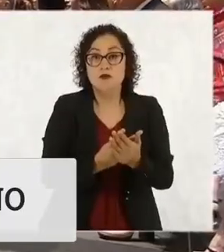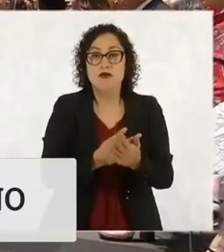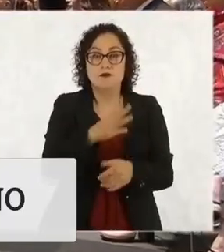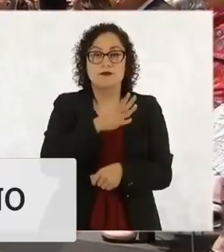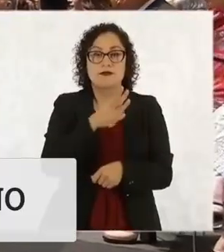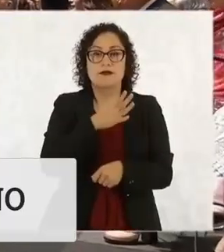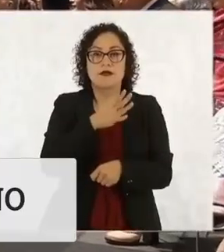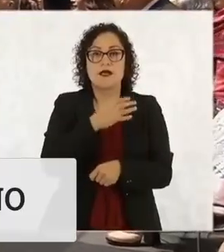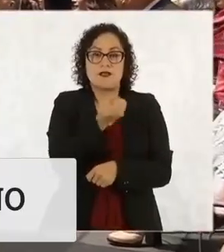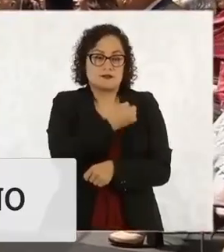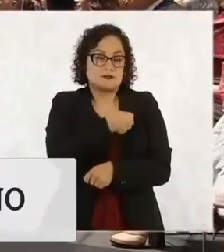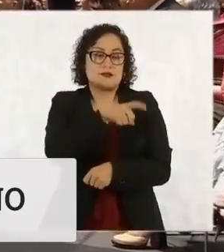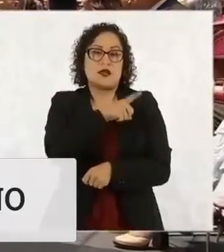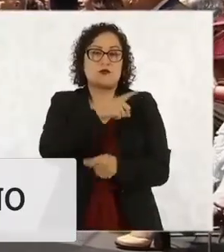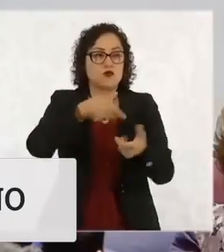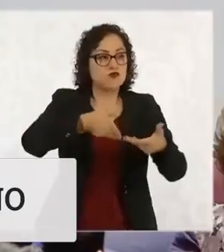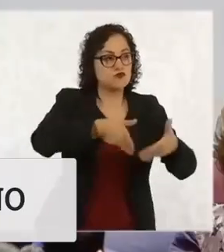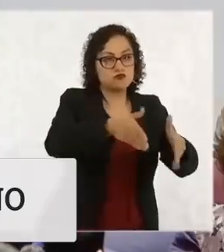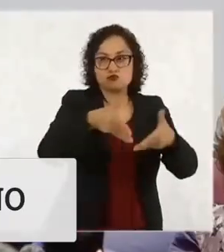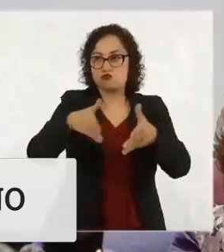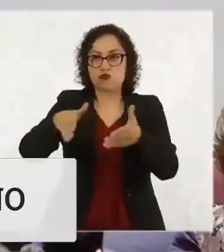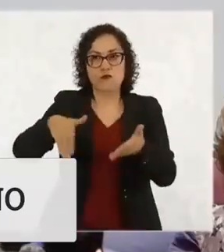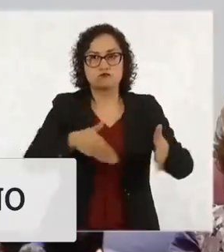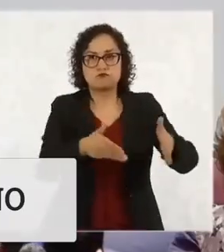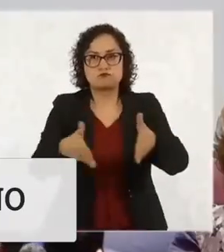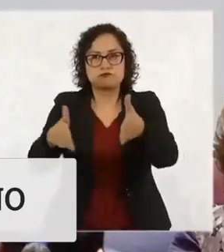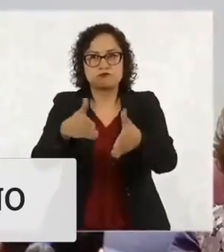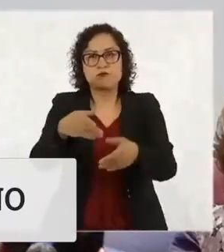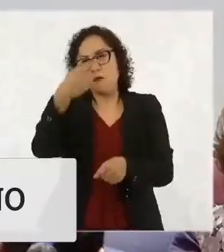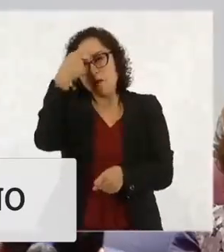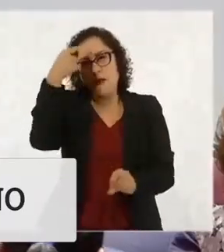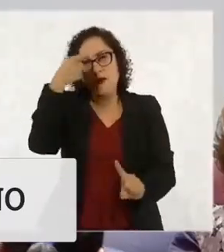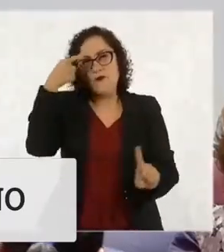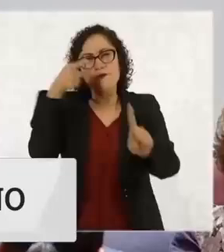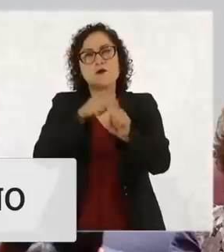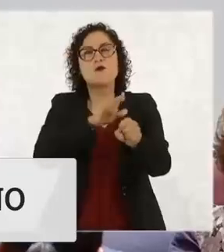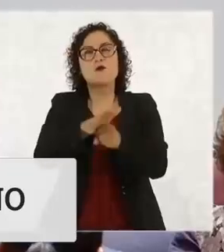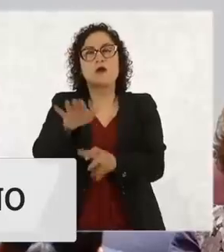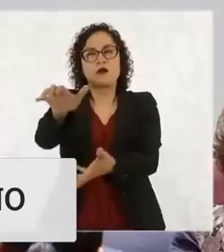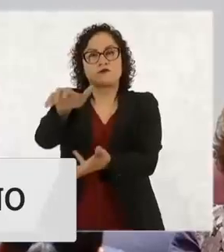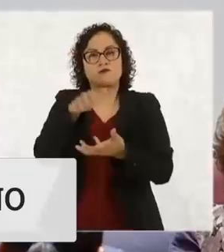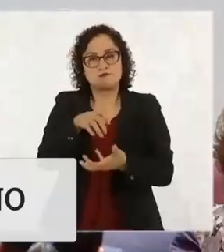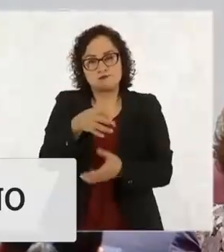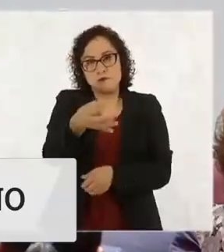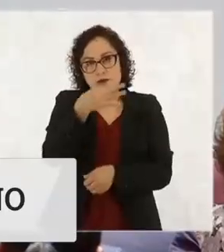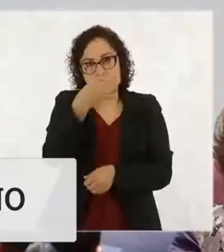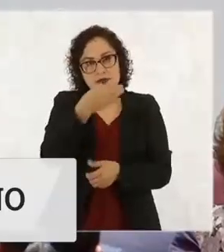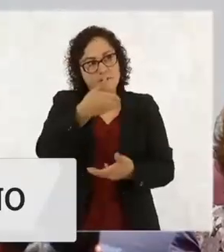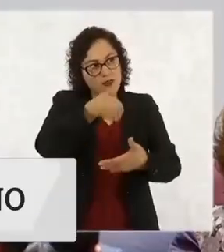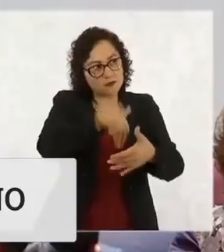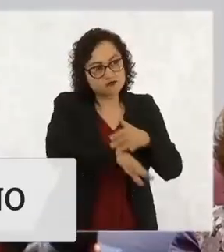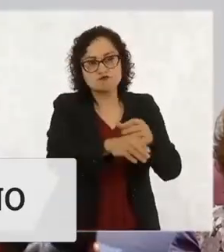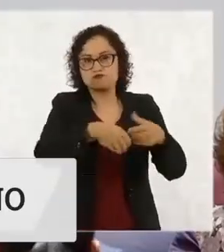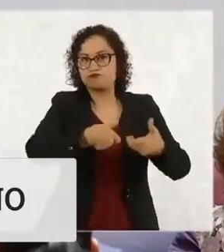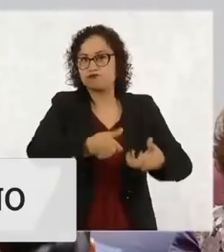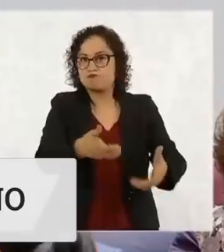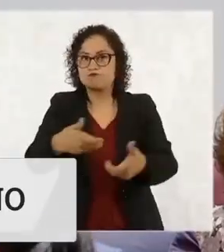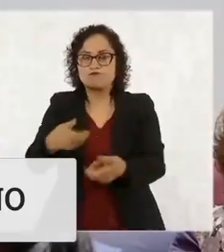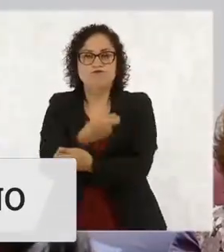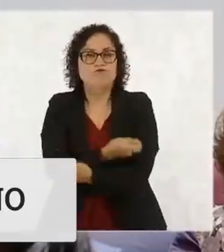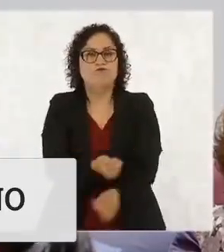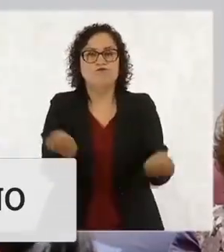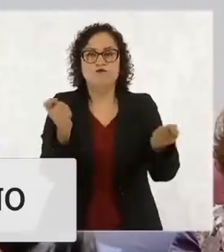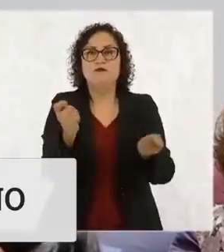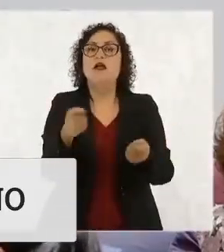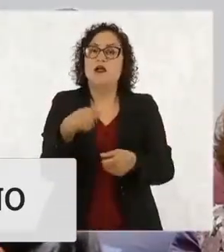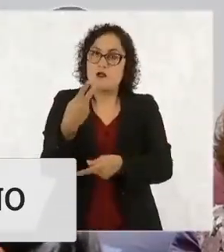la Salud para la distribución de medicamentos en el nivel primario y en esta semana se complementa